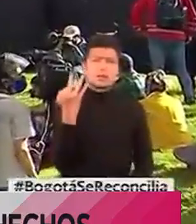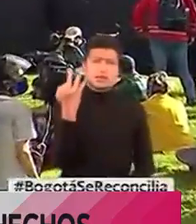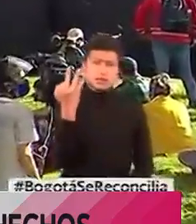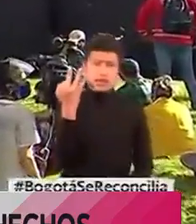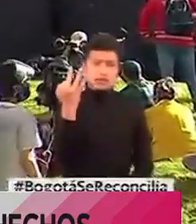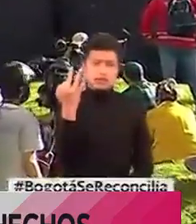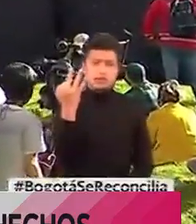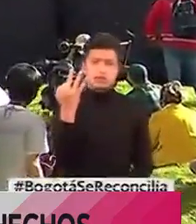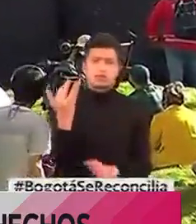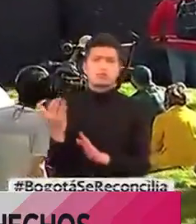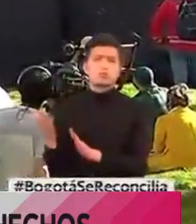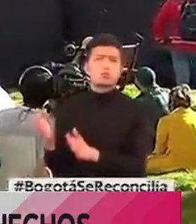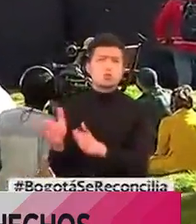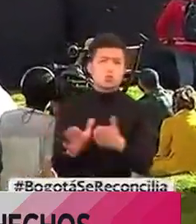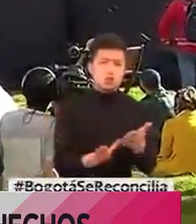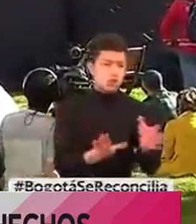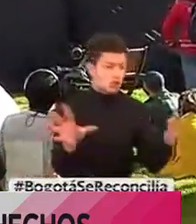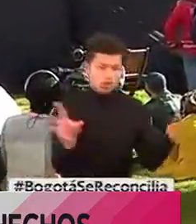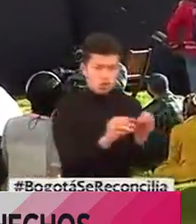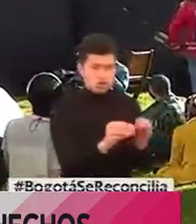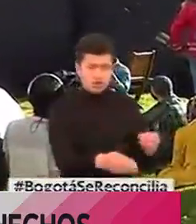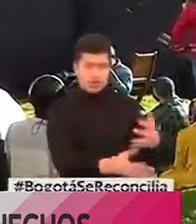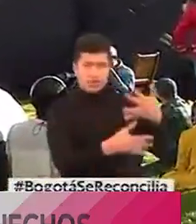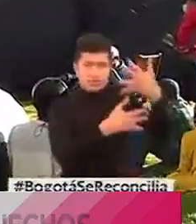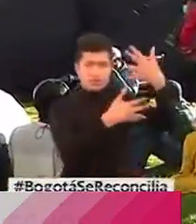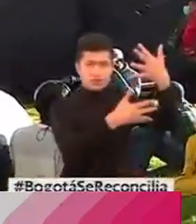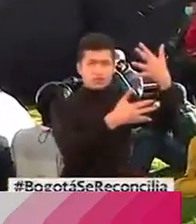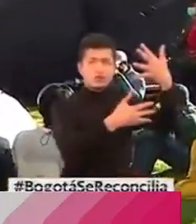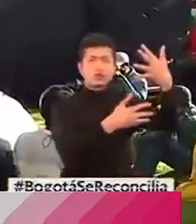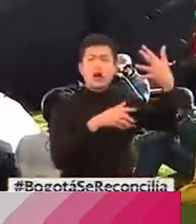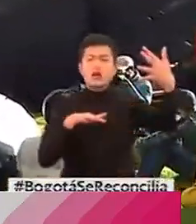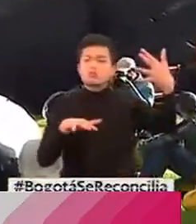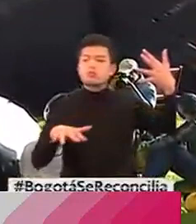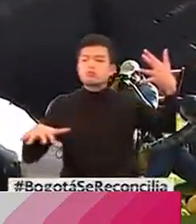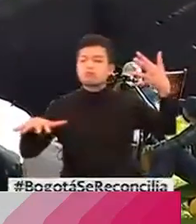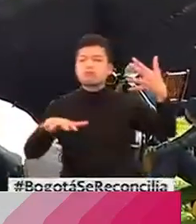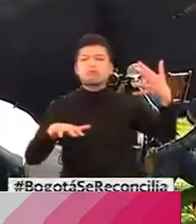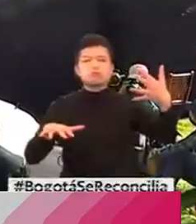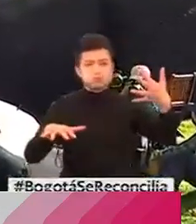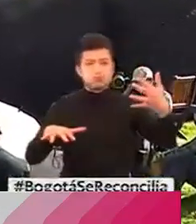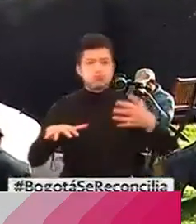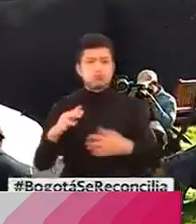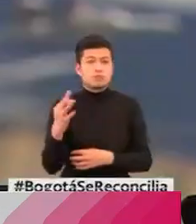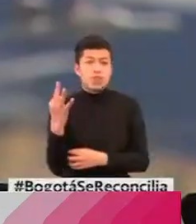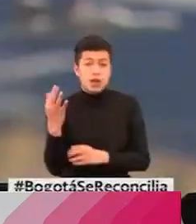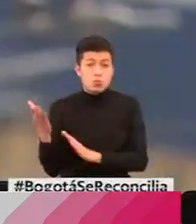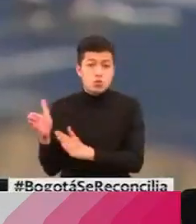3 de los 10 muertos que tuvimos desafortunadamente en la ciudad de Bogotá entre jueves y viernes.